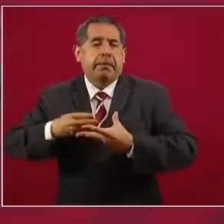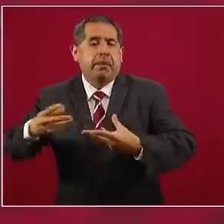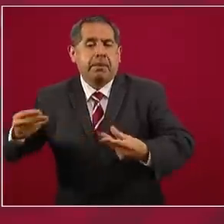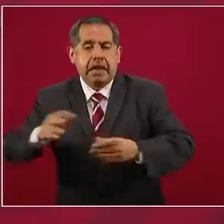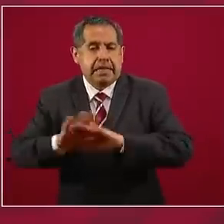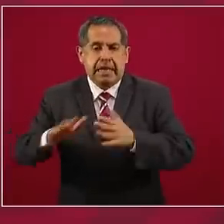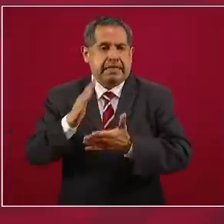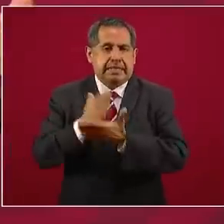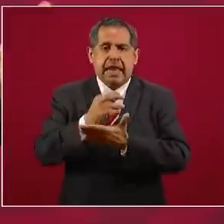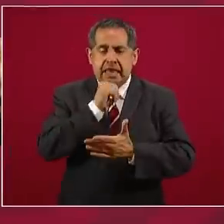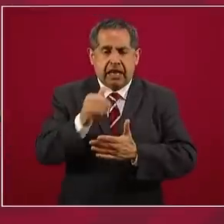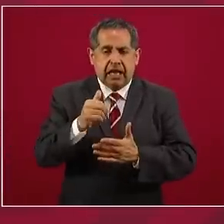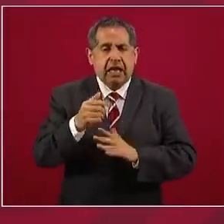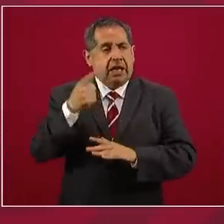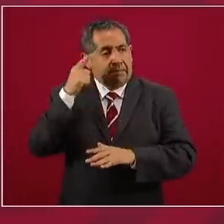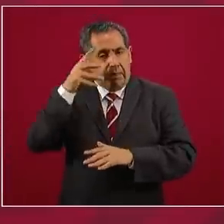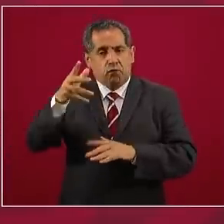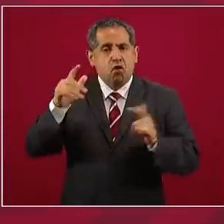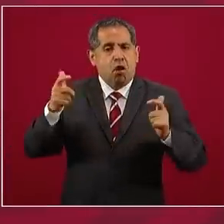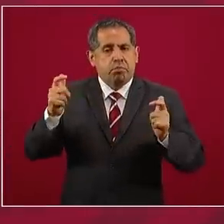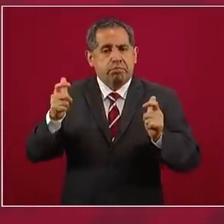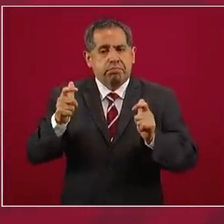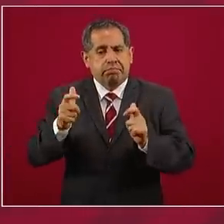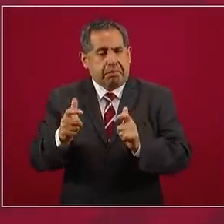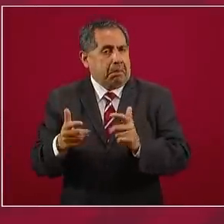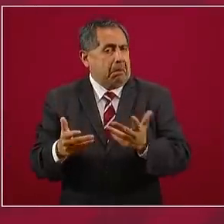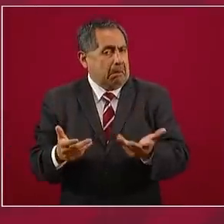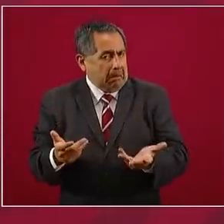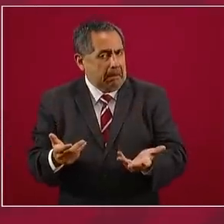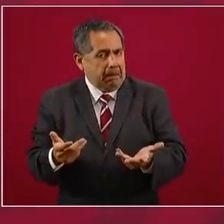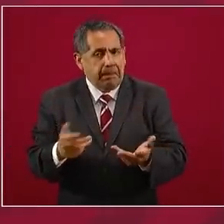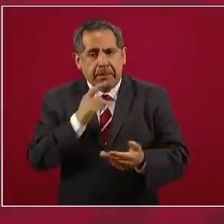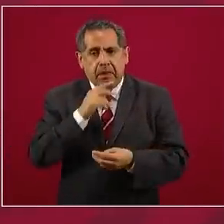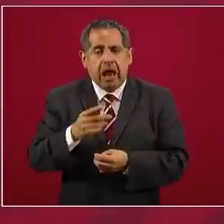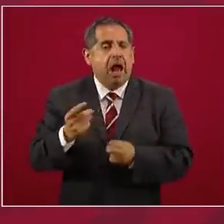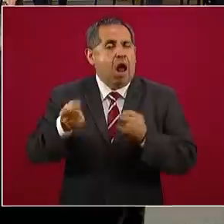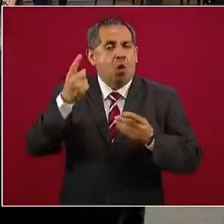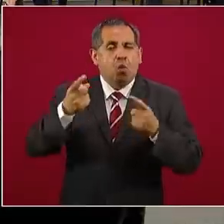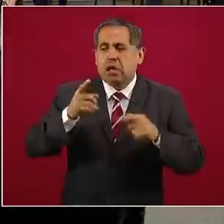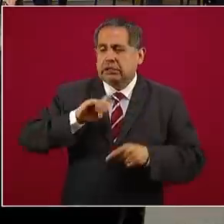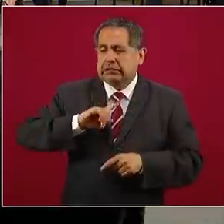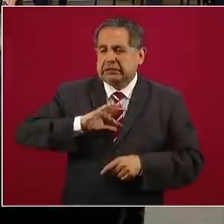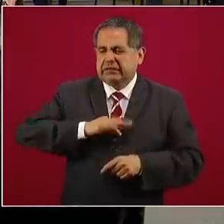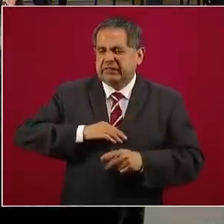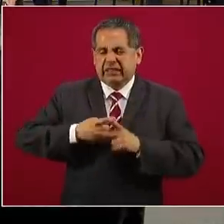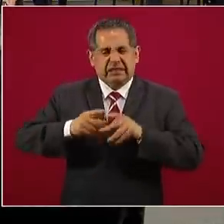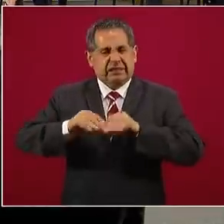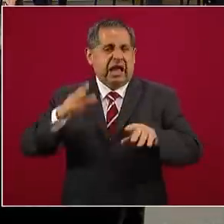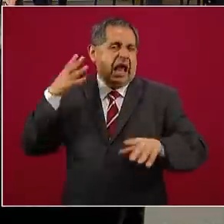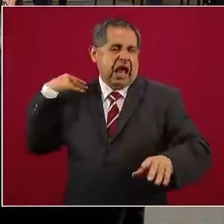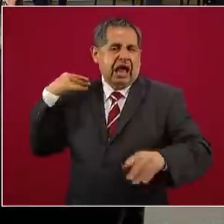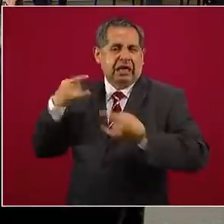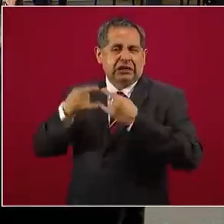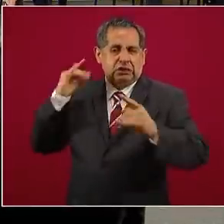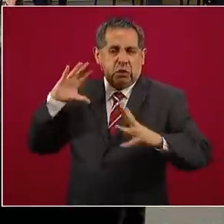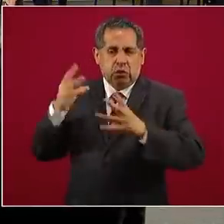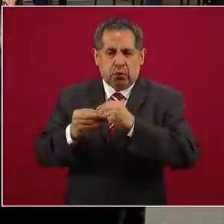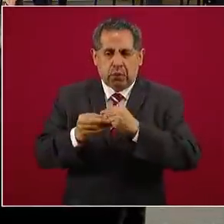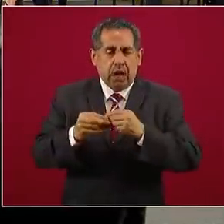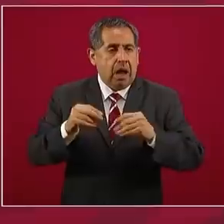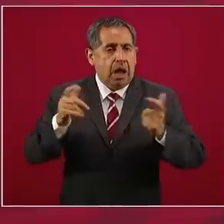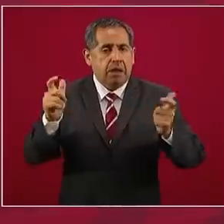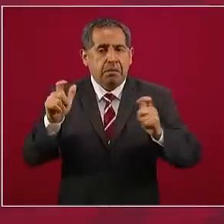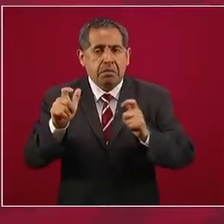empiece a declinar. Y como digo, eventualmente en algunas enfermedades infecciosas, en la historia se ha logrado